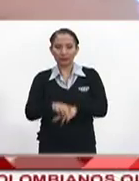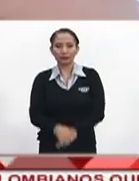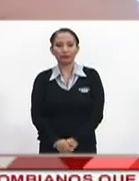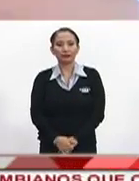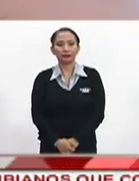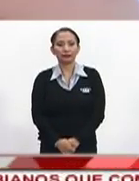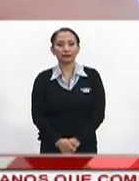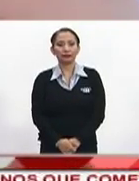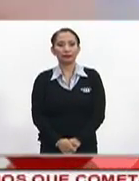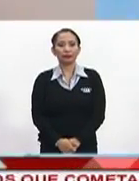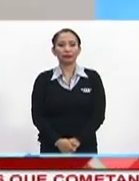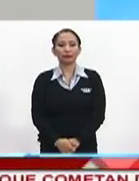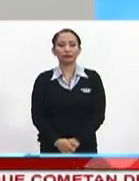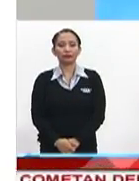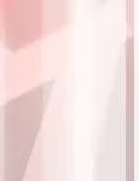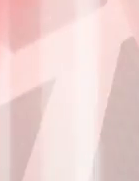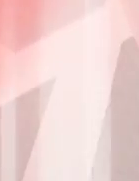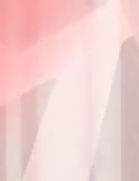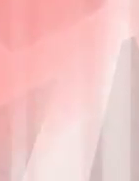representante.